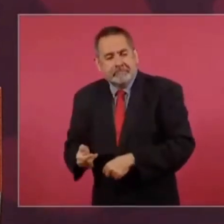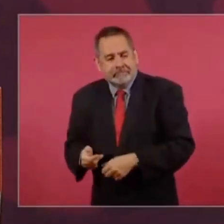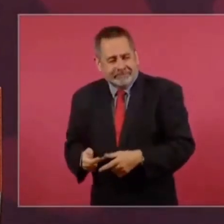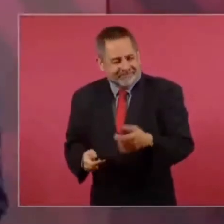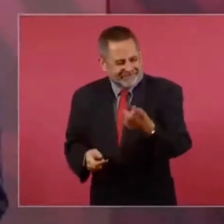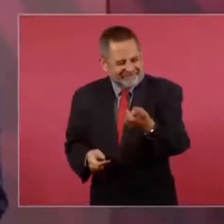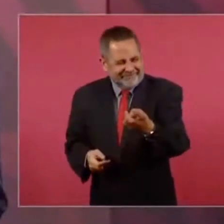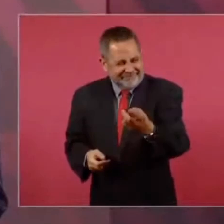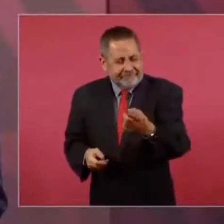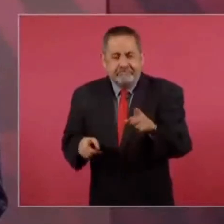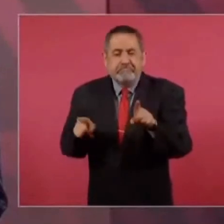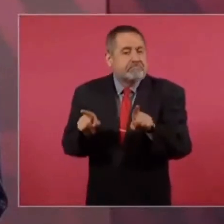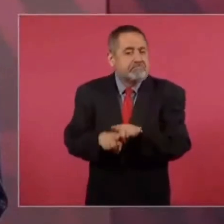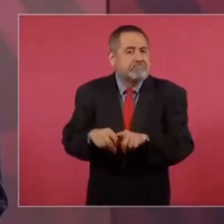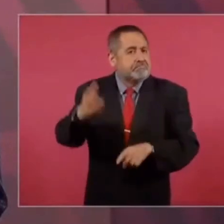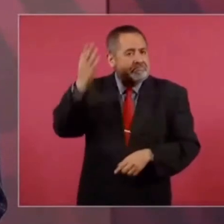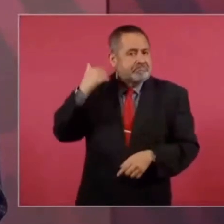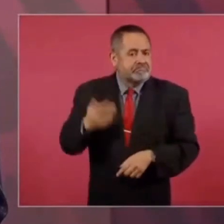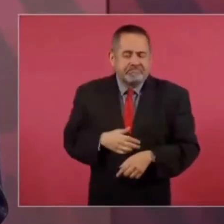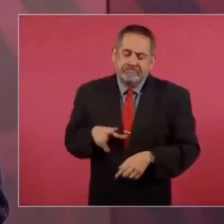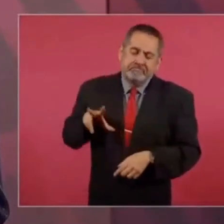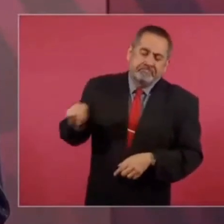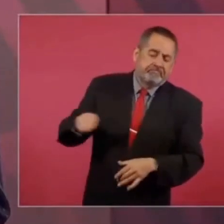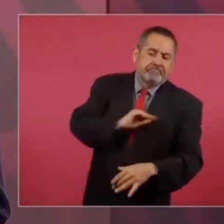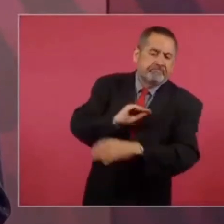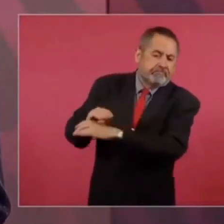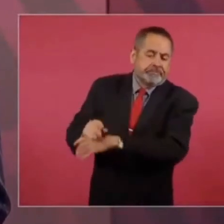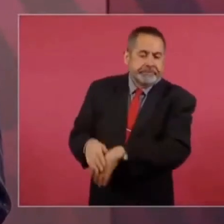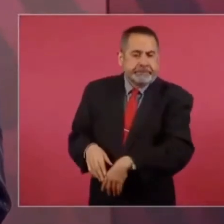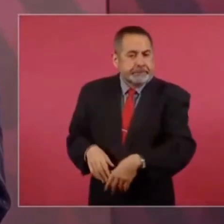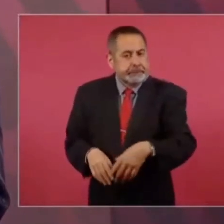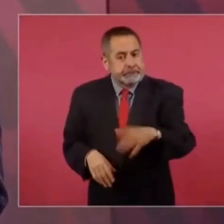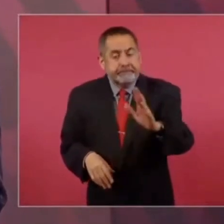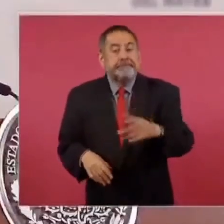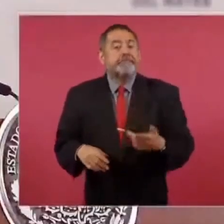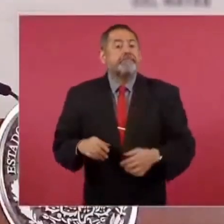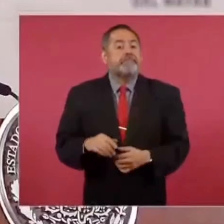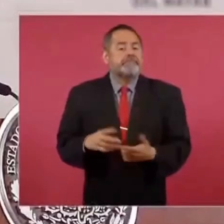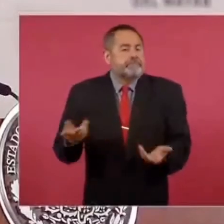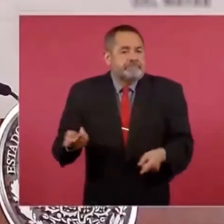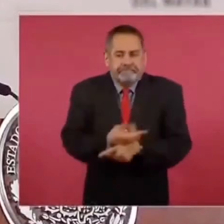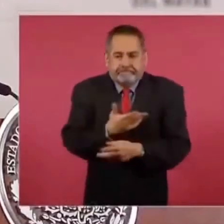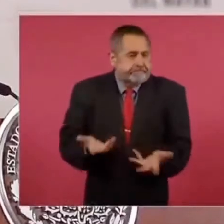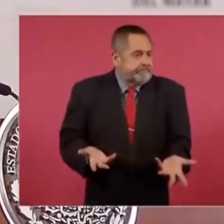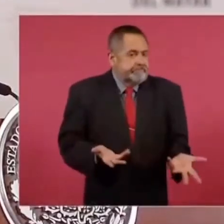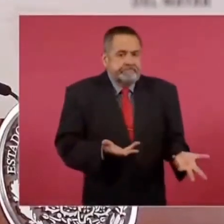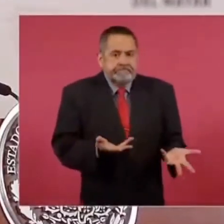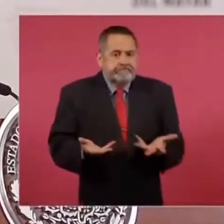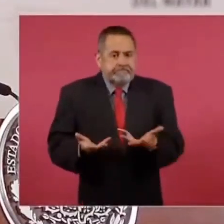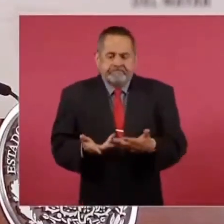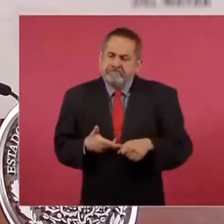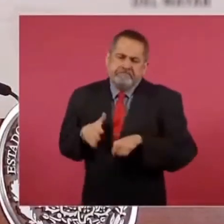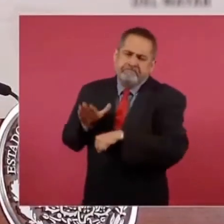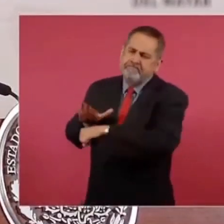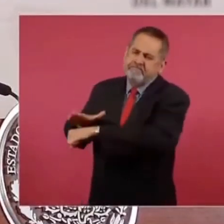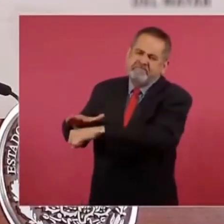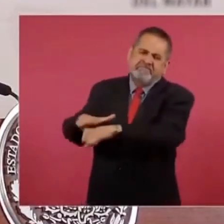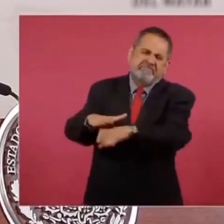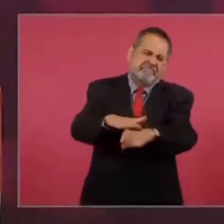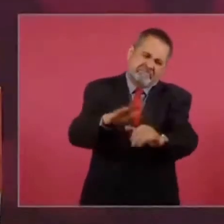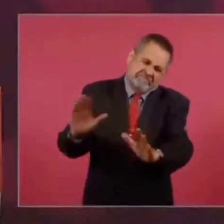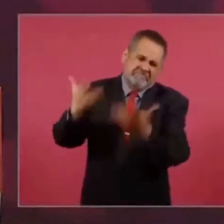notoriamente improcedente. Así las cosas, no había más que llamar a la rebelión,